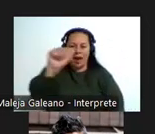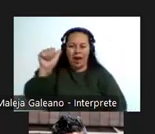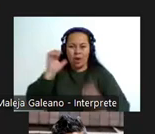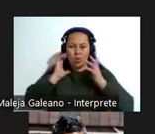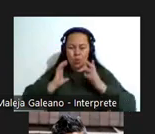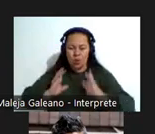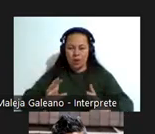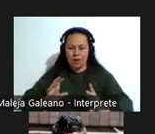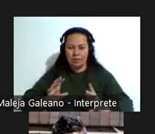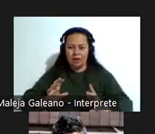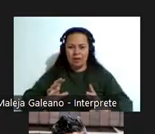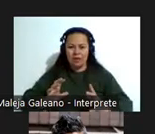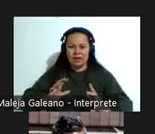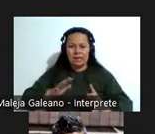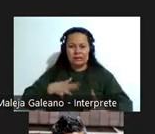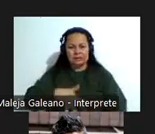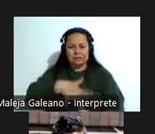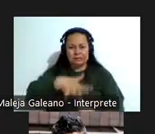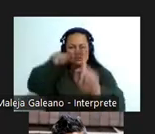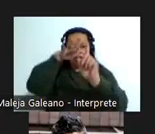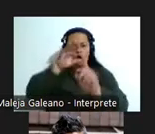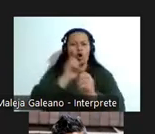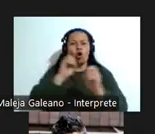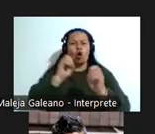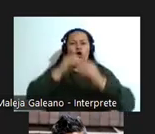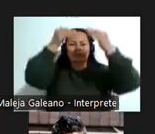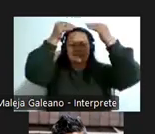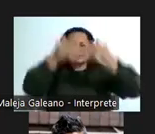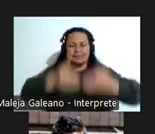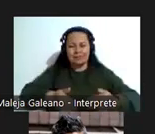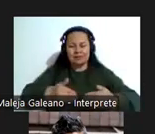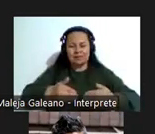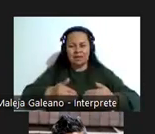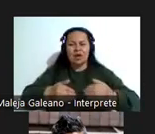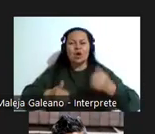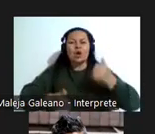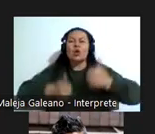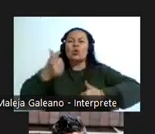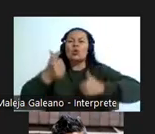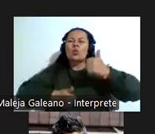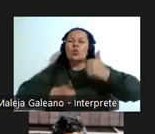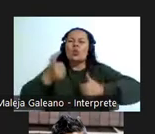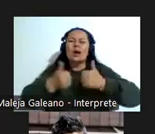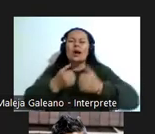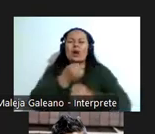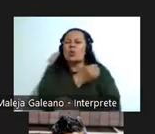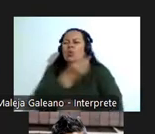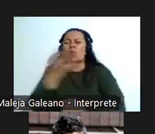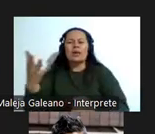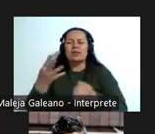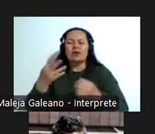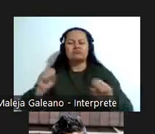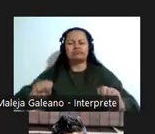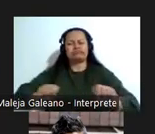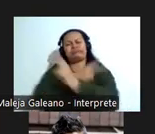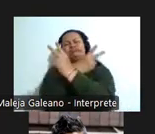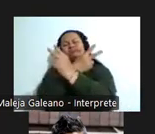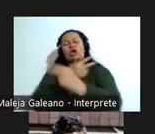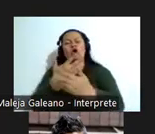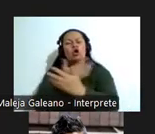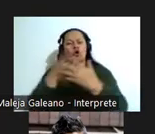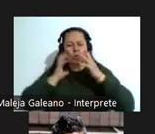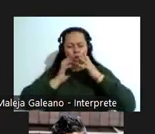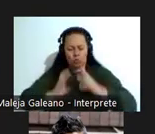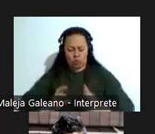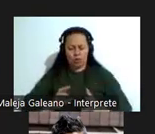de las disidencias o en el caso de la discapacidad, pues cuántas violencias se atraviesan sobre nuestros cuerpos o